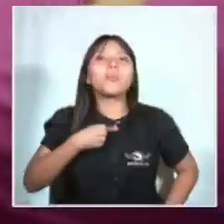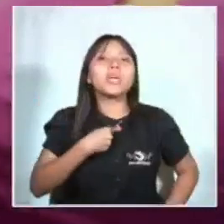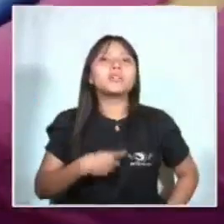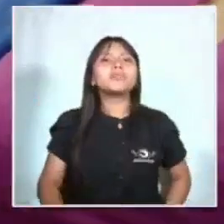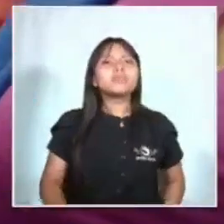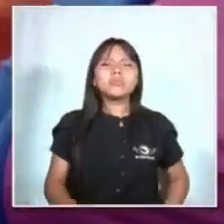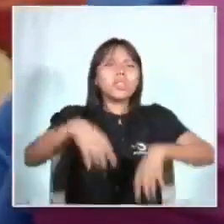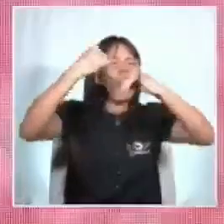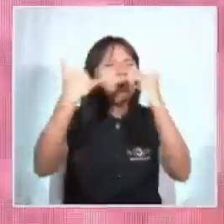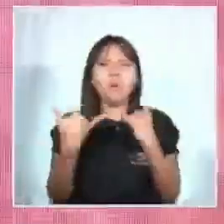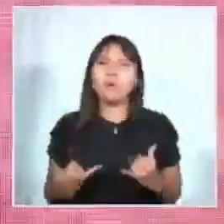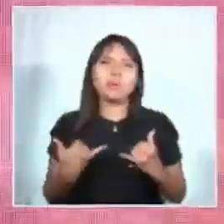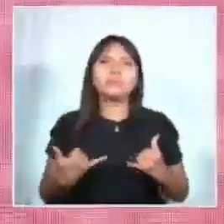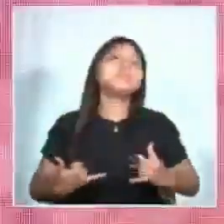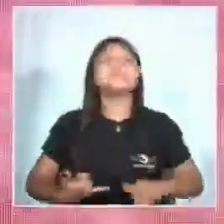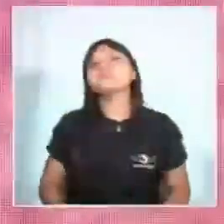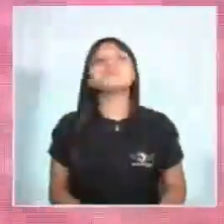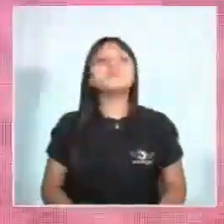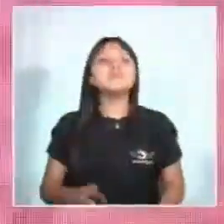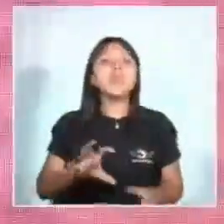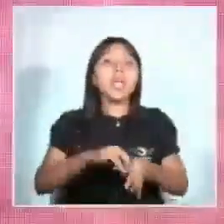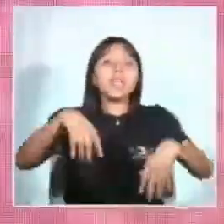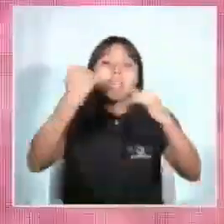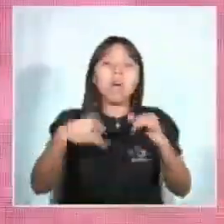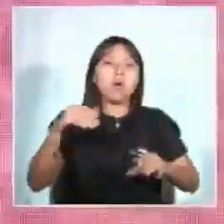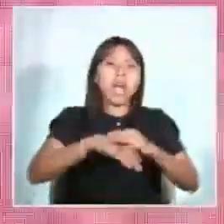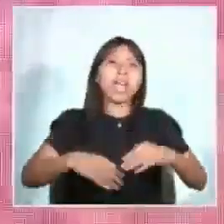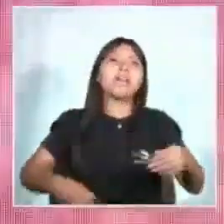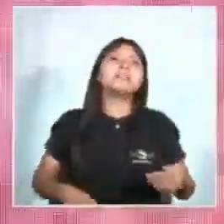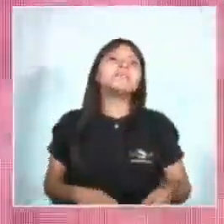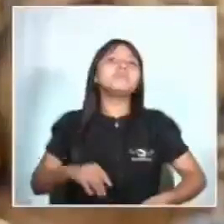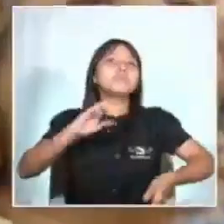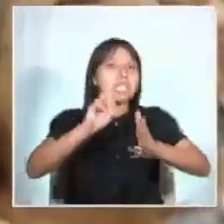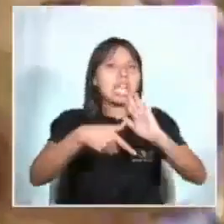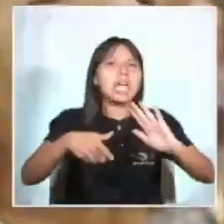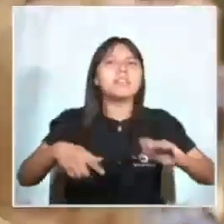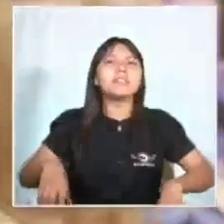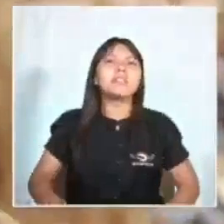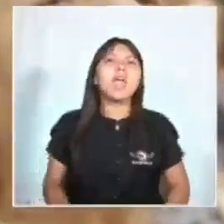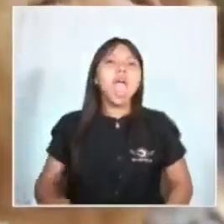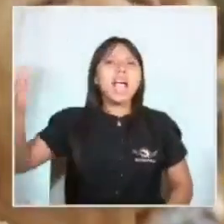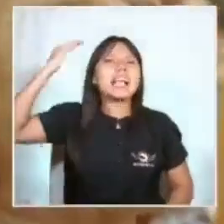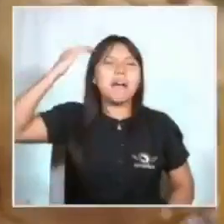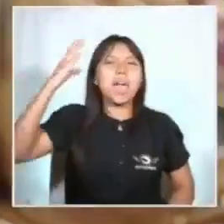De ahora en adelante. De ahora en adelante. Cabeza y no